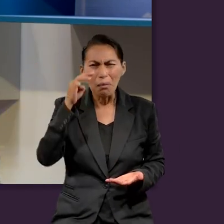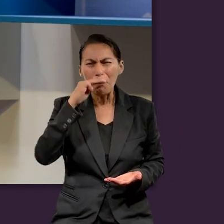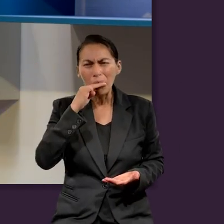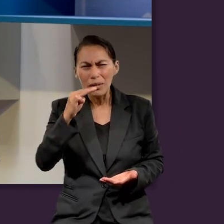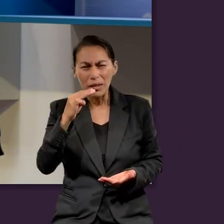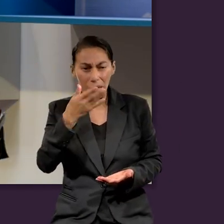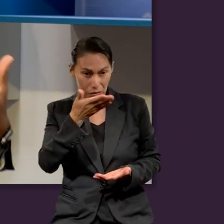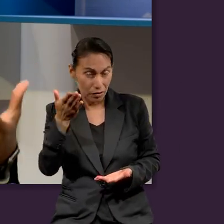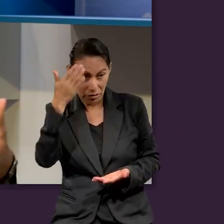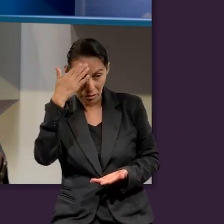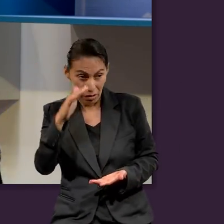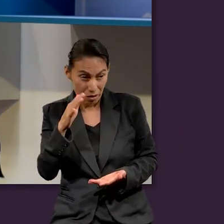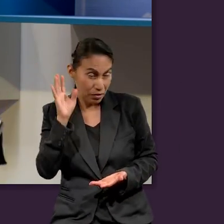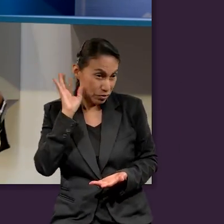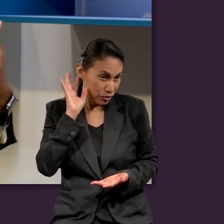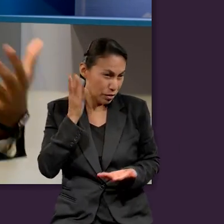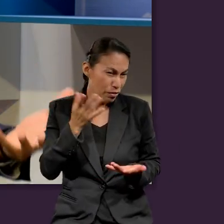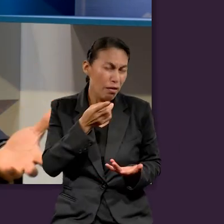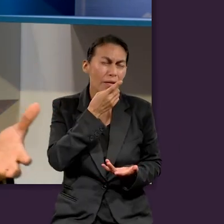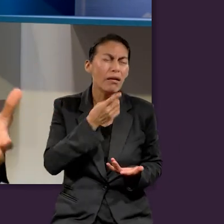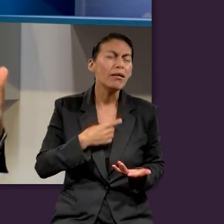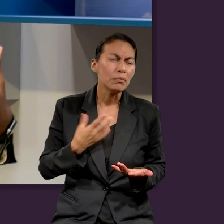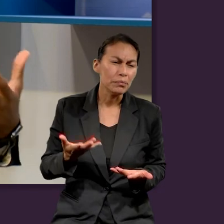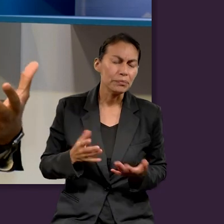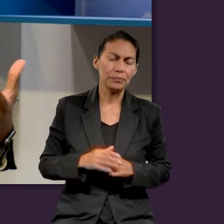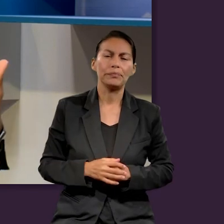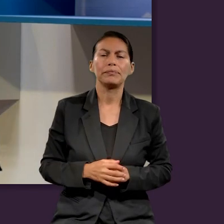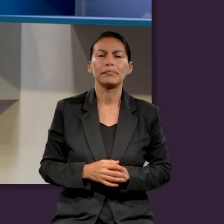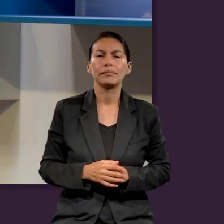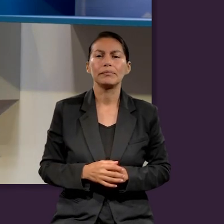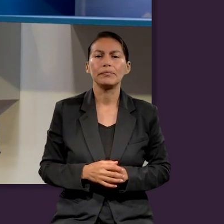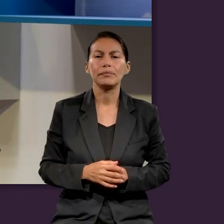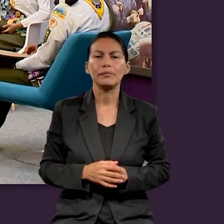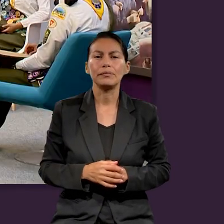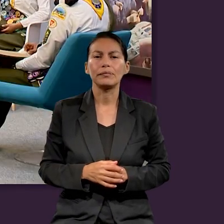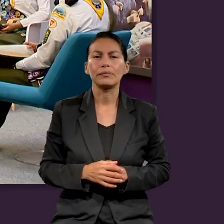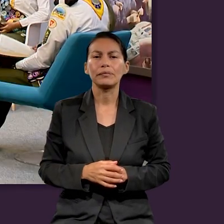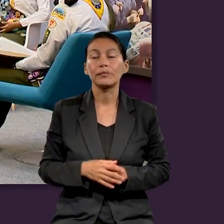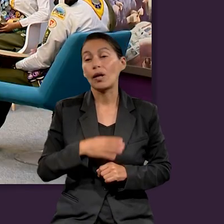de este mensaje conocieron un poco escucharon un poco cuéntenme